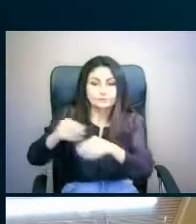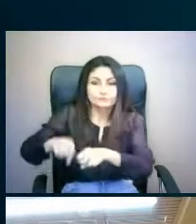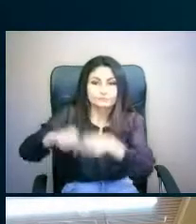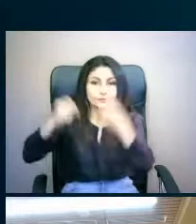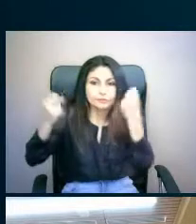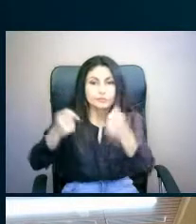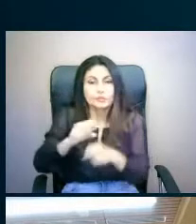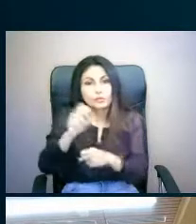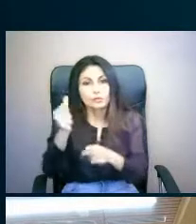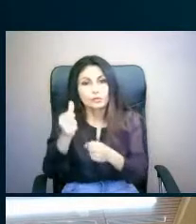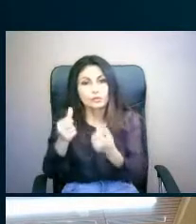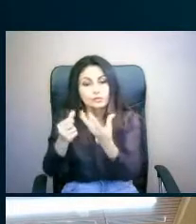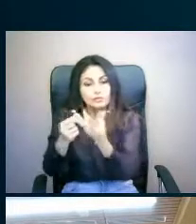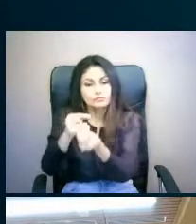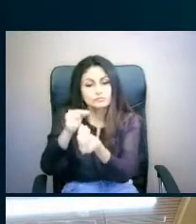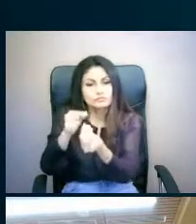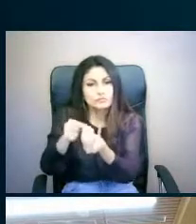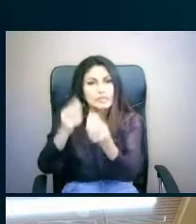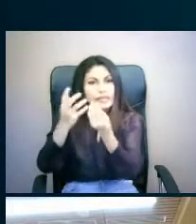el CX.